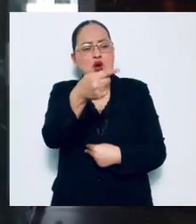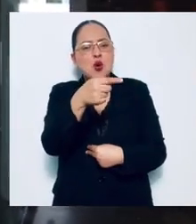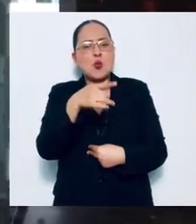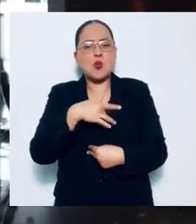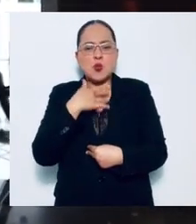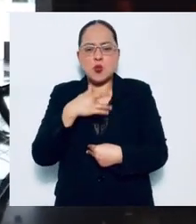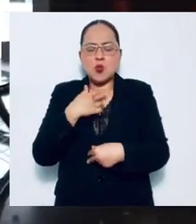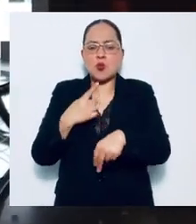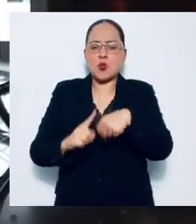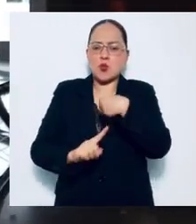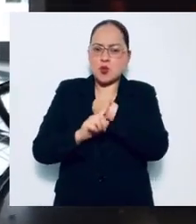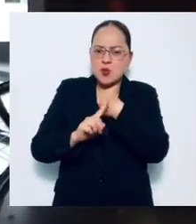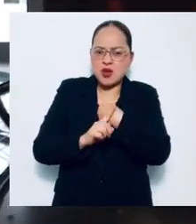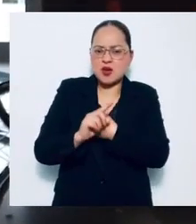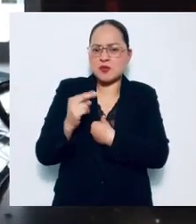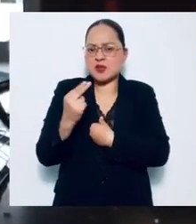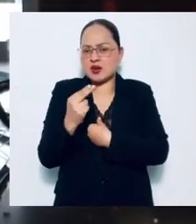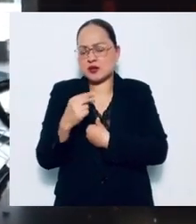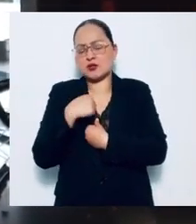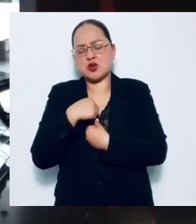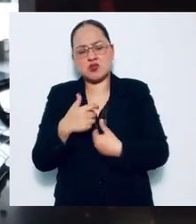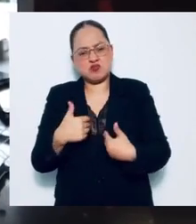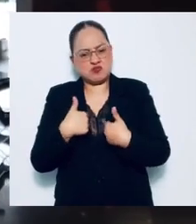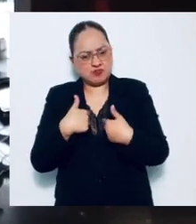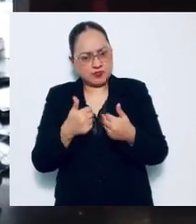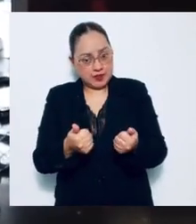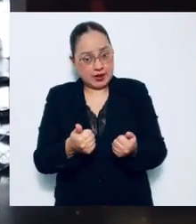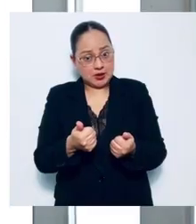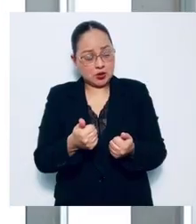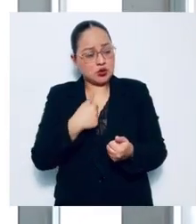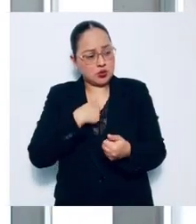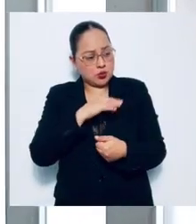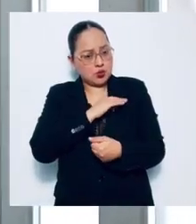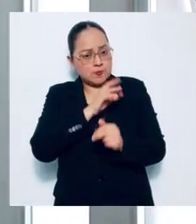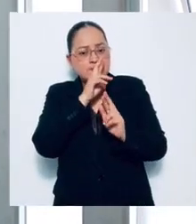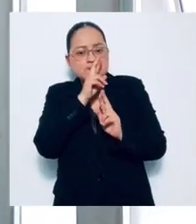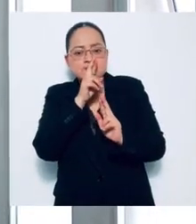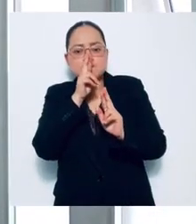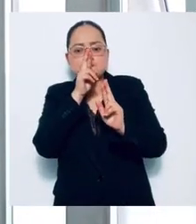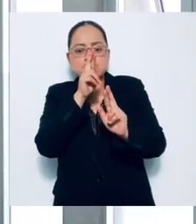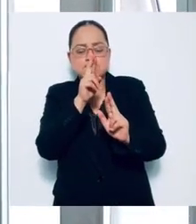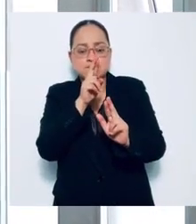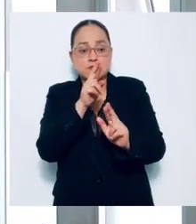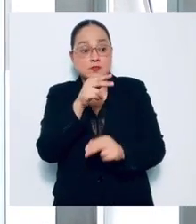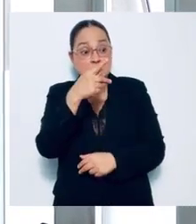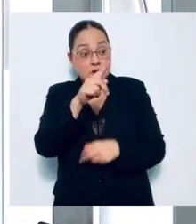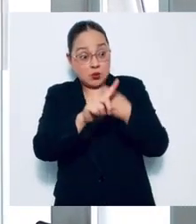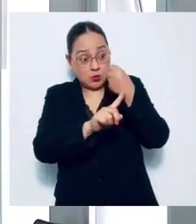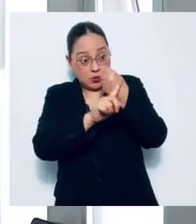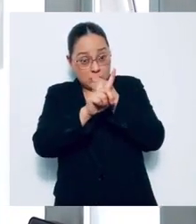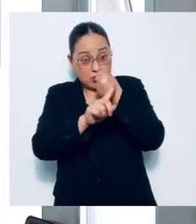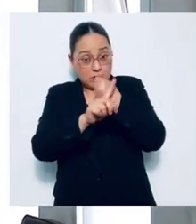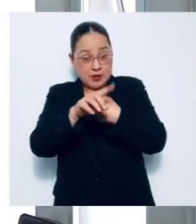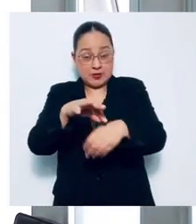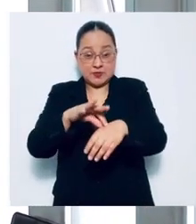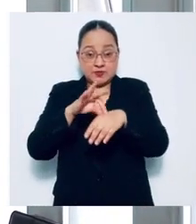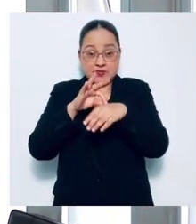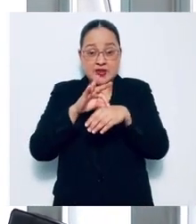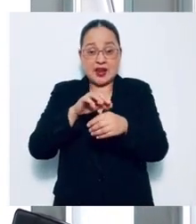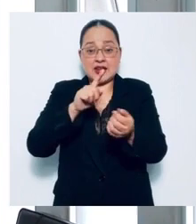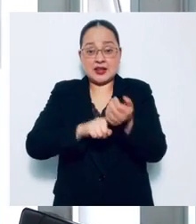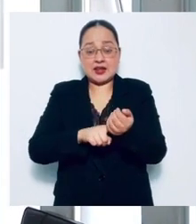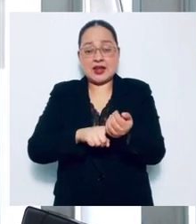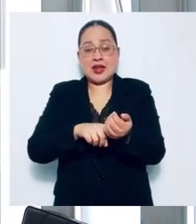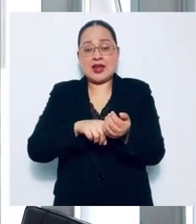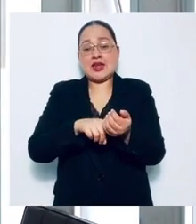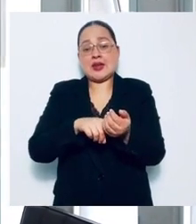problemas y sus necesidades para que tú encuentres soluciones. La esencia de los problemas también es la